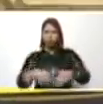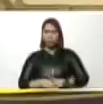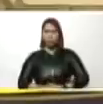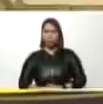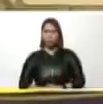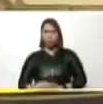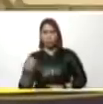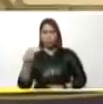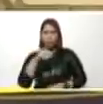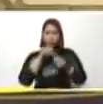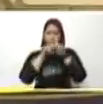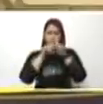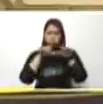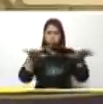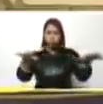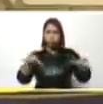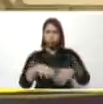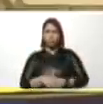más difusión